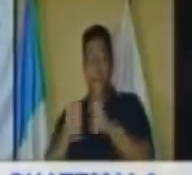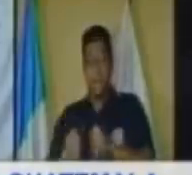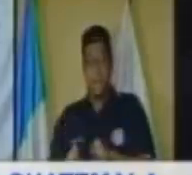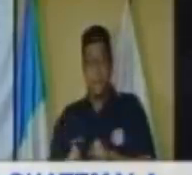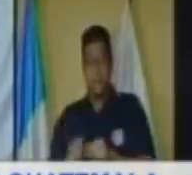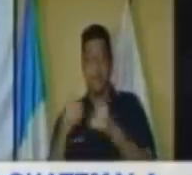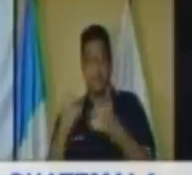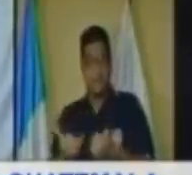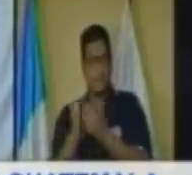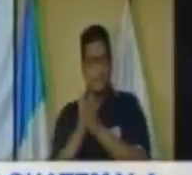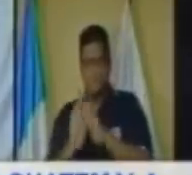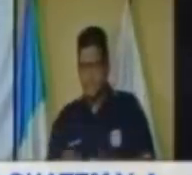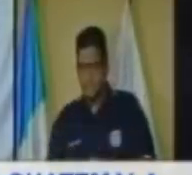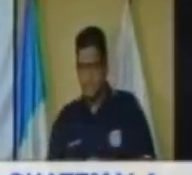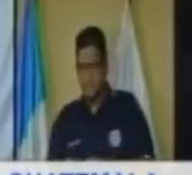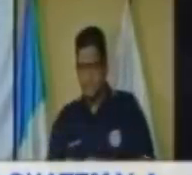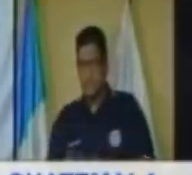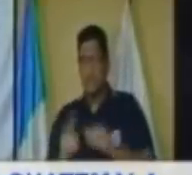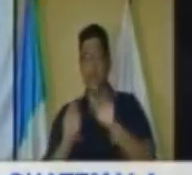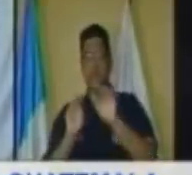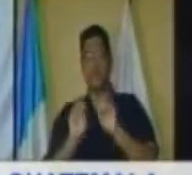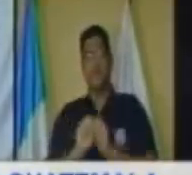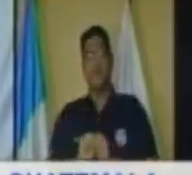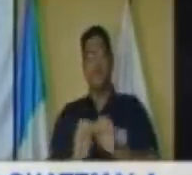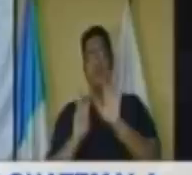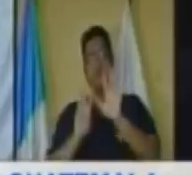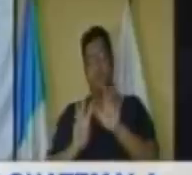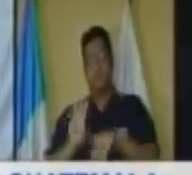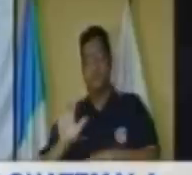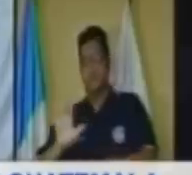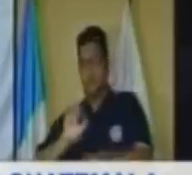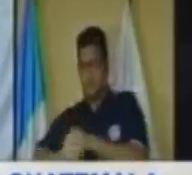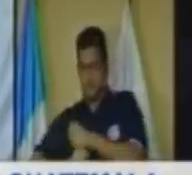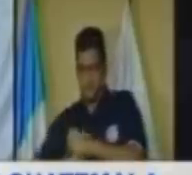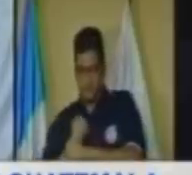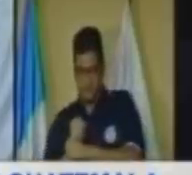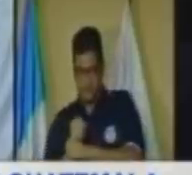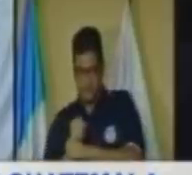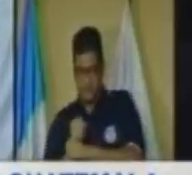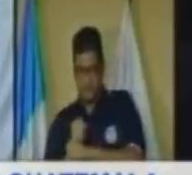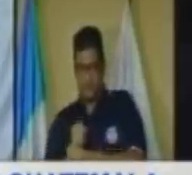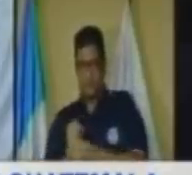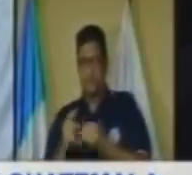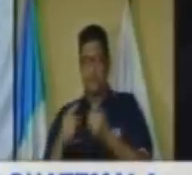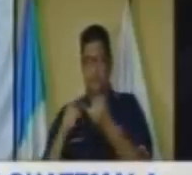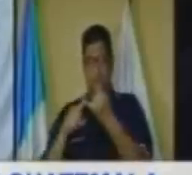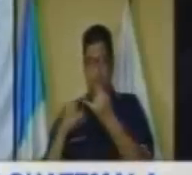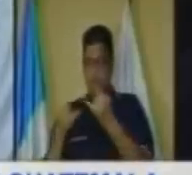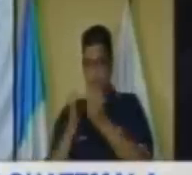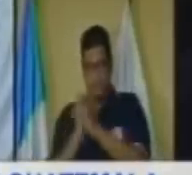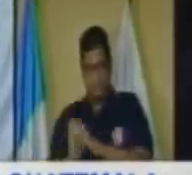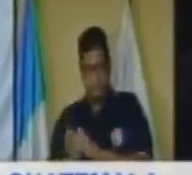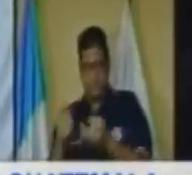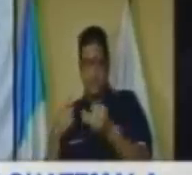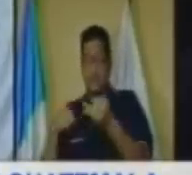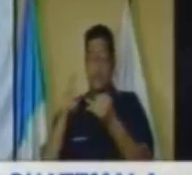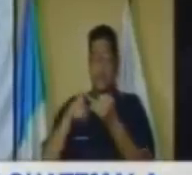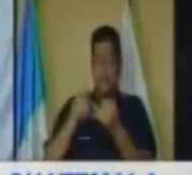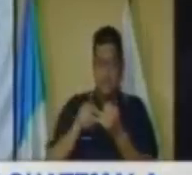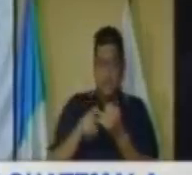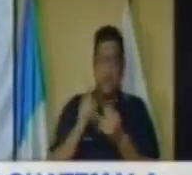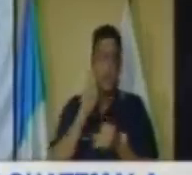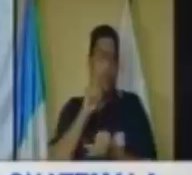años tiene el paciente que está positivo en COVID y está en aislamiento en el Hospital de Villanueva. De nuevo, por